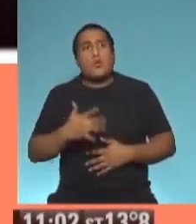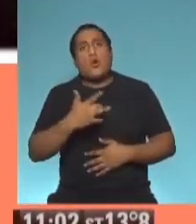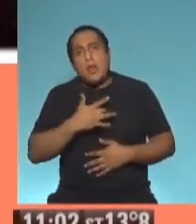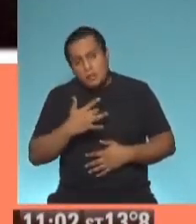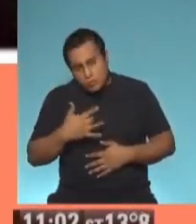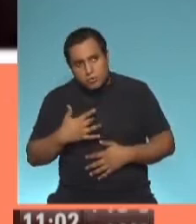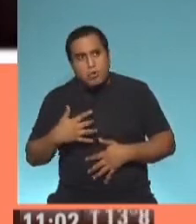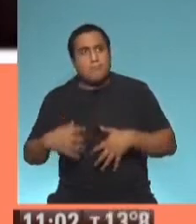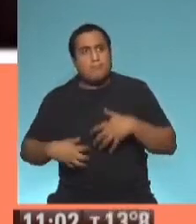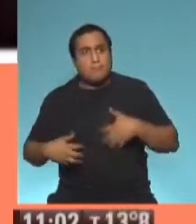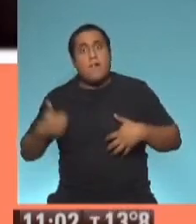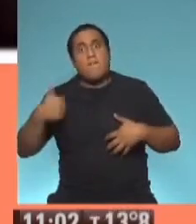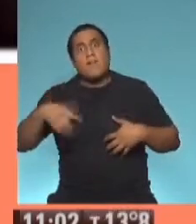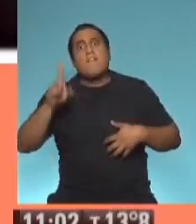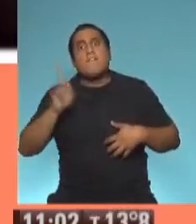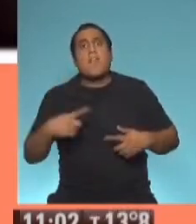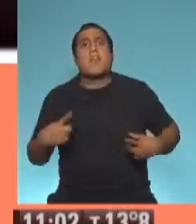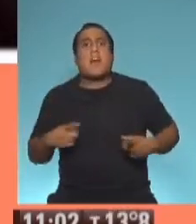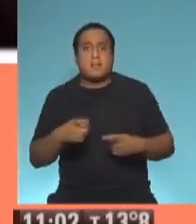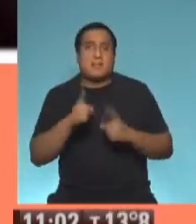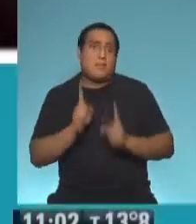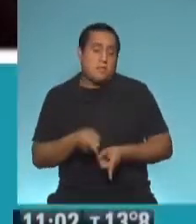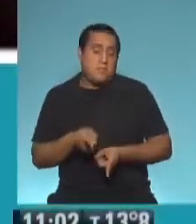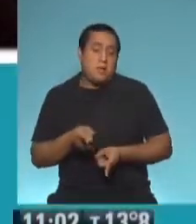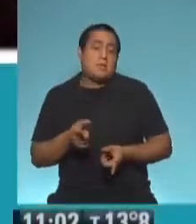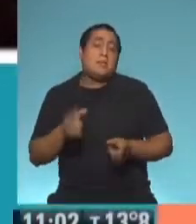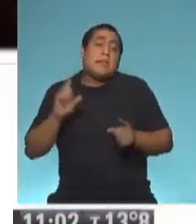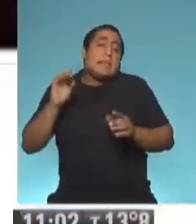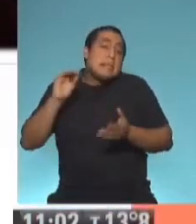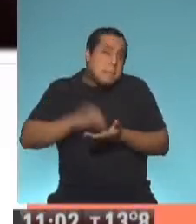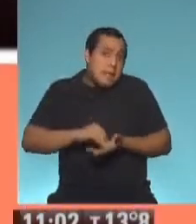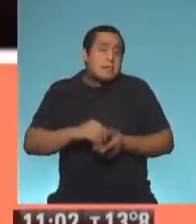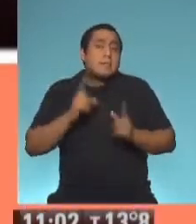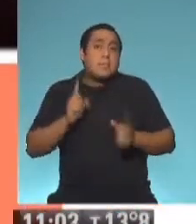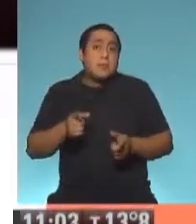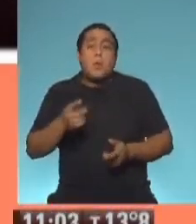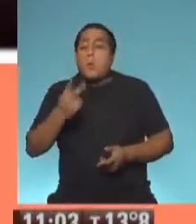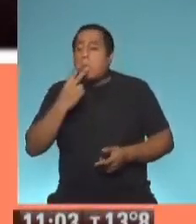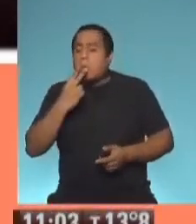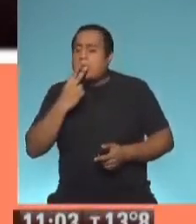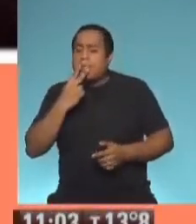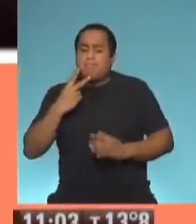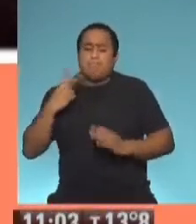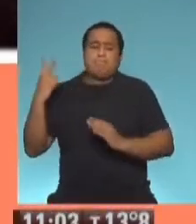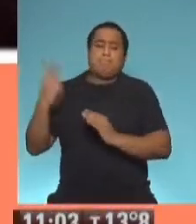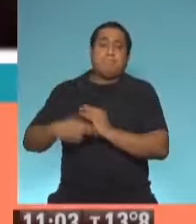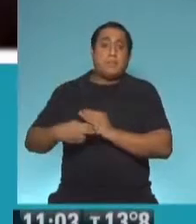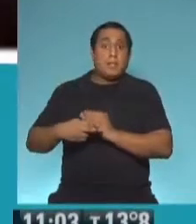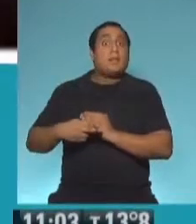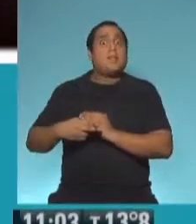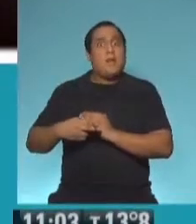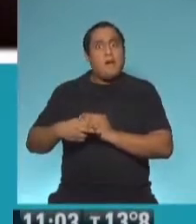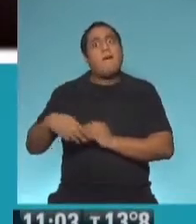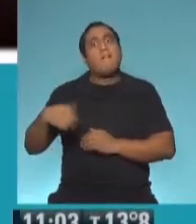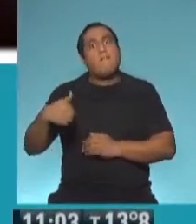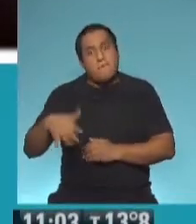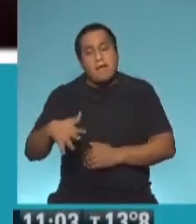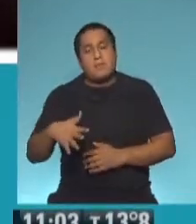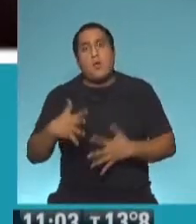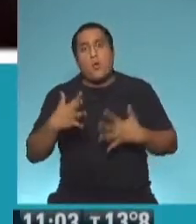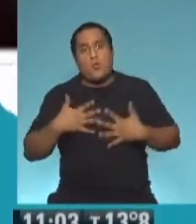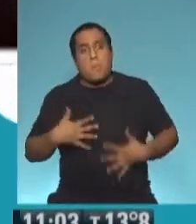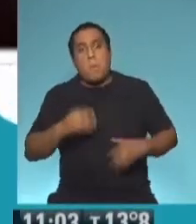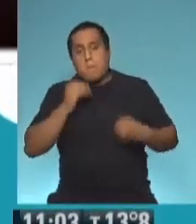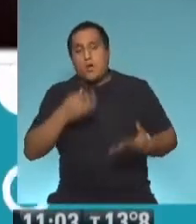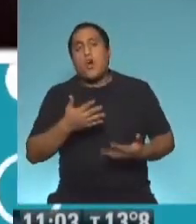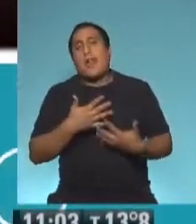y oncológico. Y por supuesto, cuanto antes se deja de fumar, más rápidamente se logra